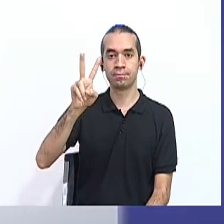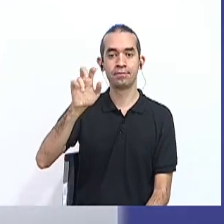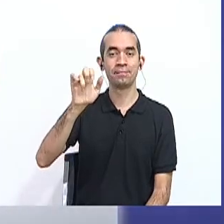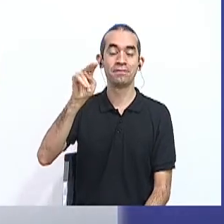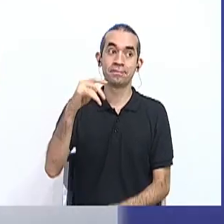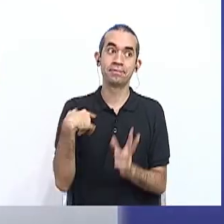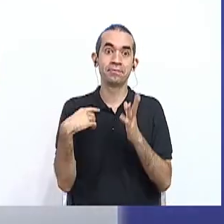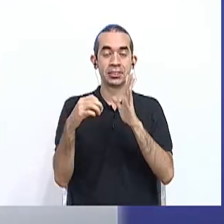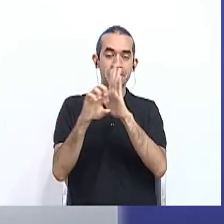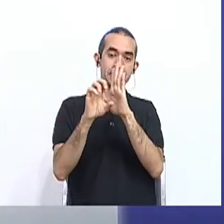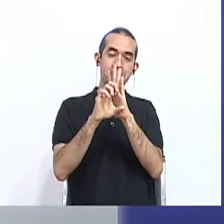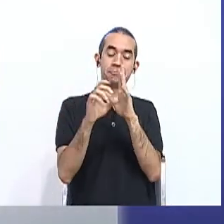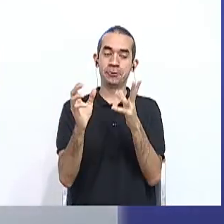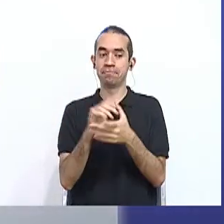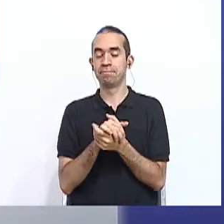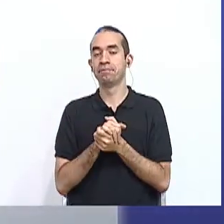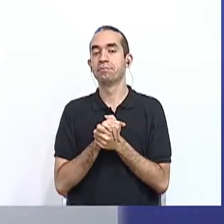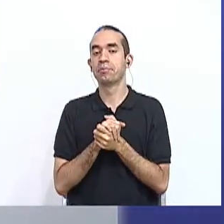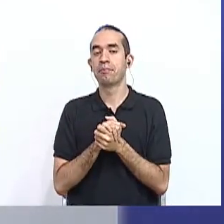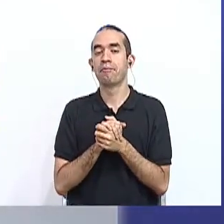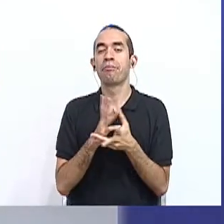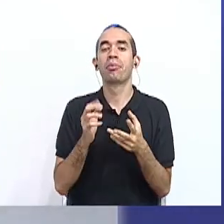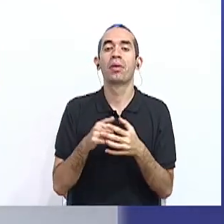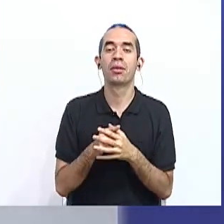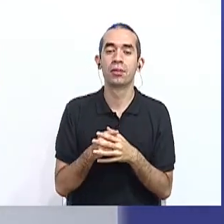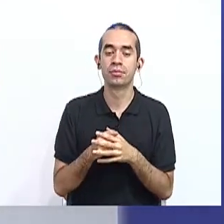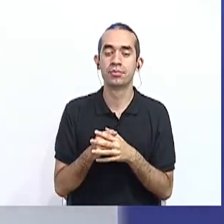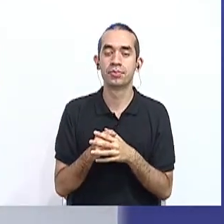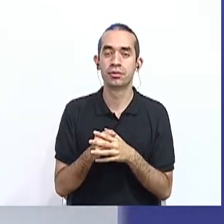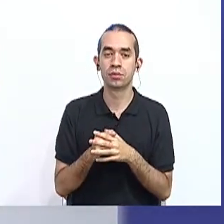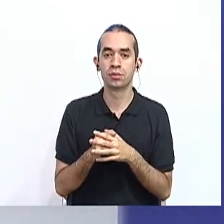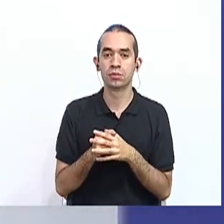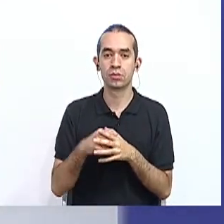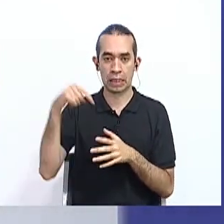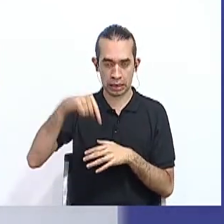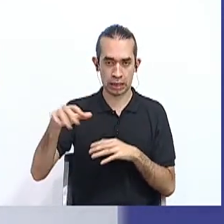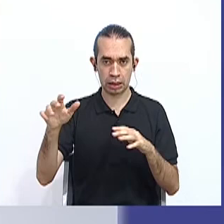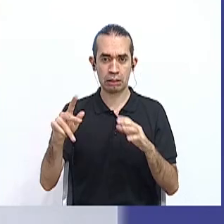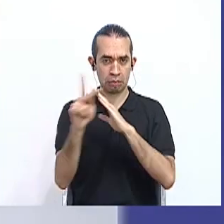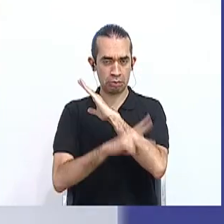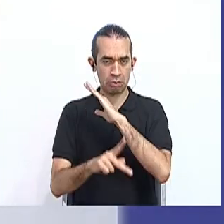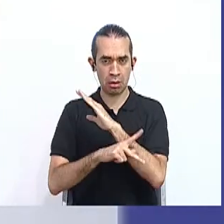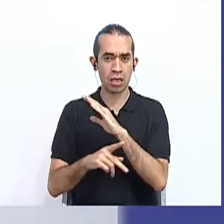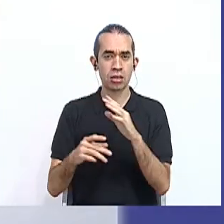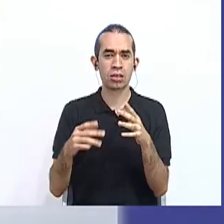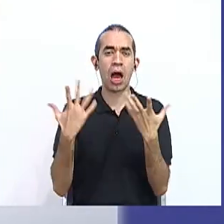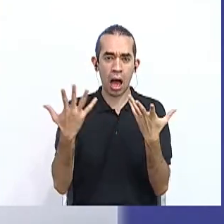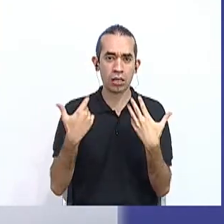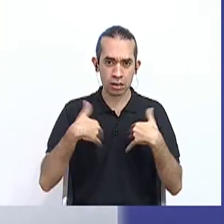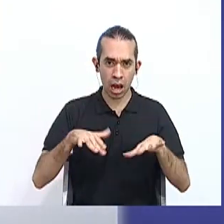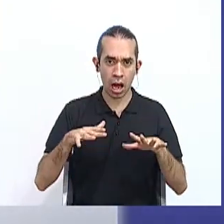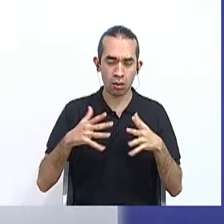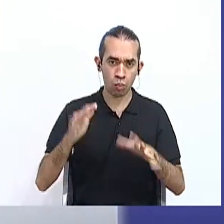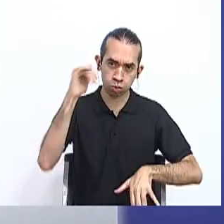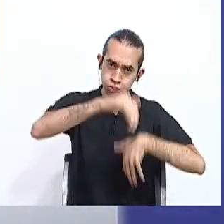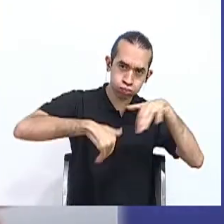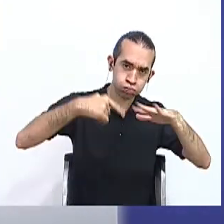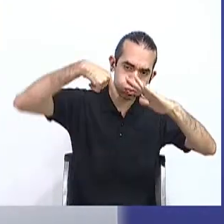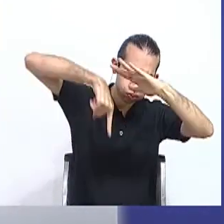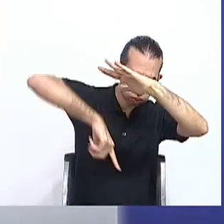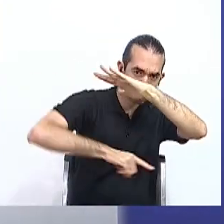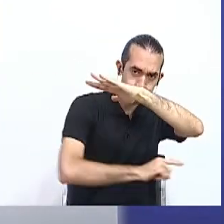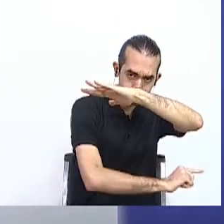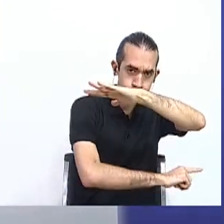por ejemplo, qué tan practicado es el buceo en nuestro país. Y él me contó que en toda la